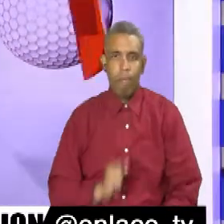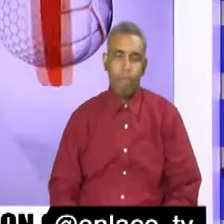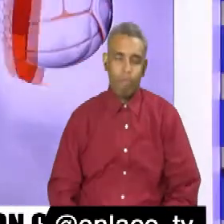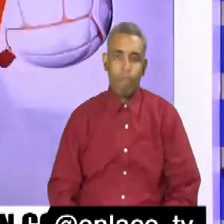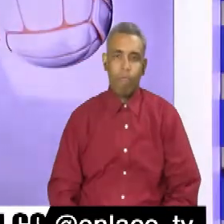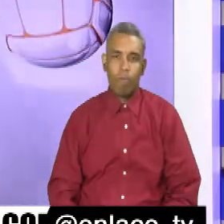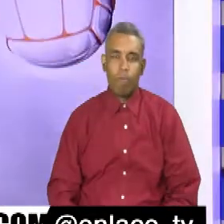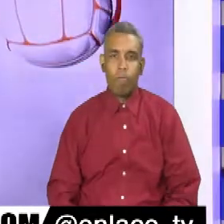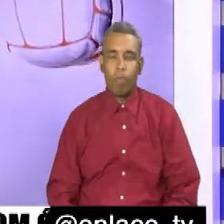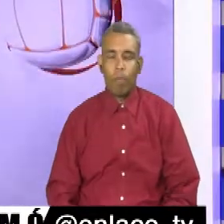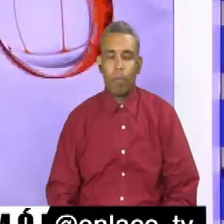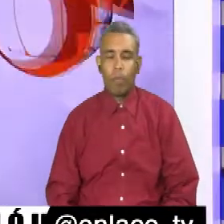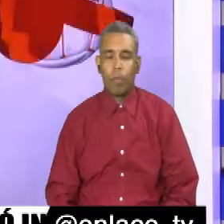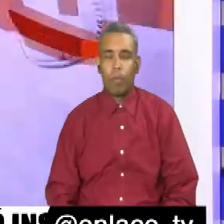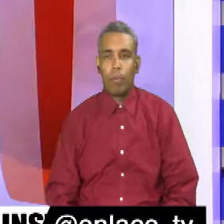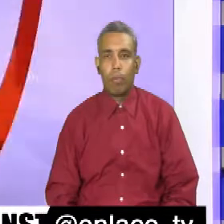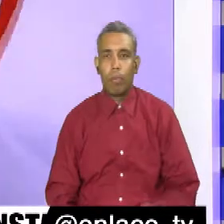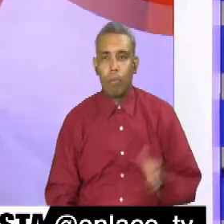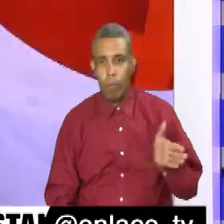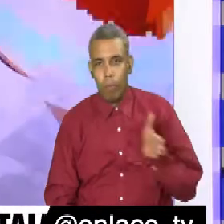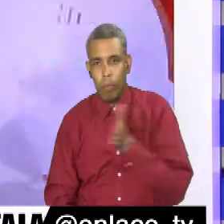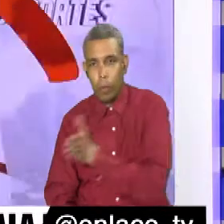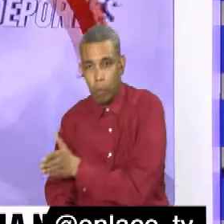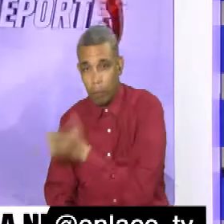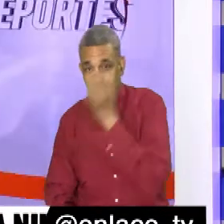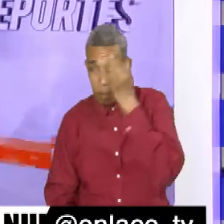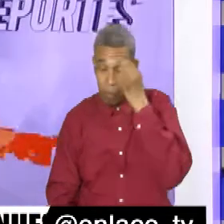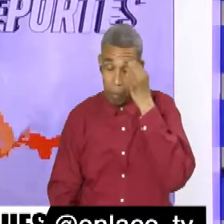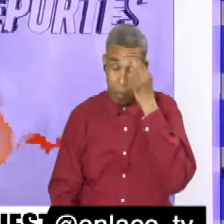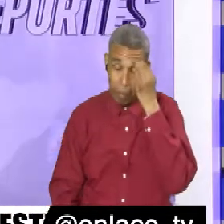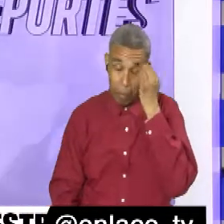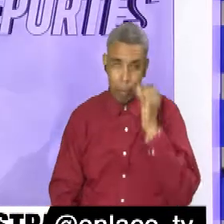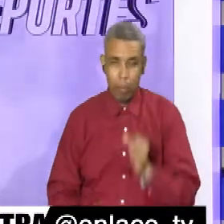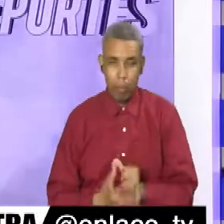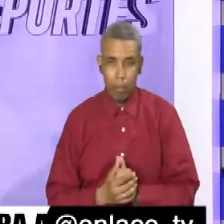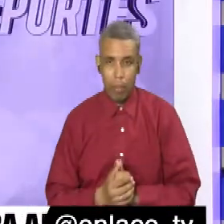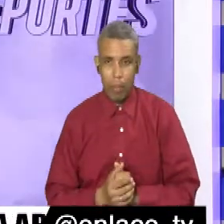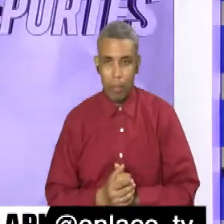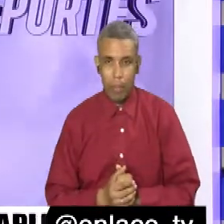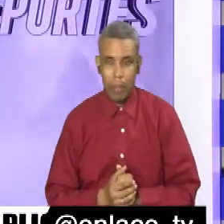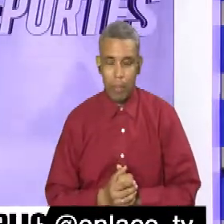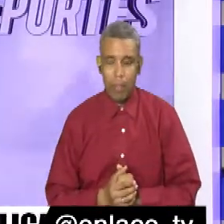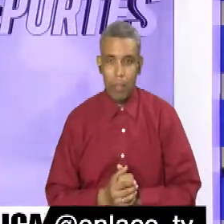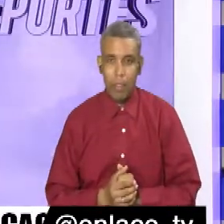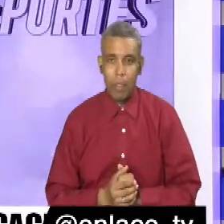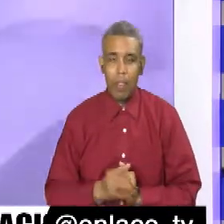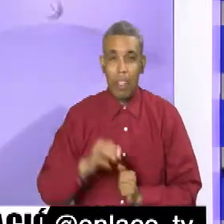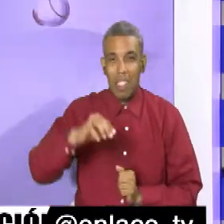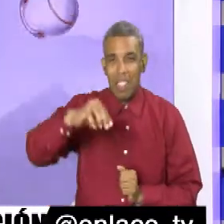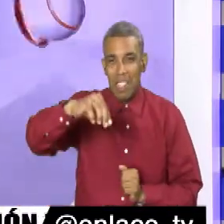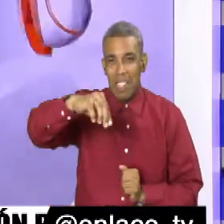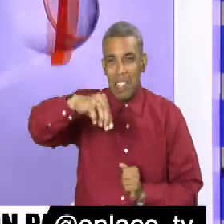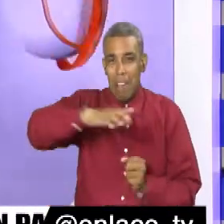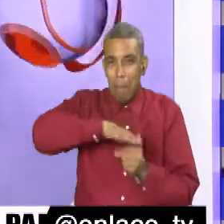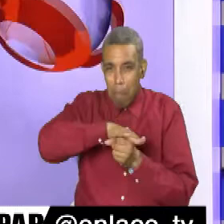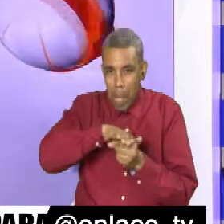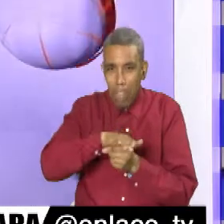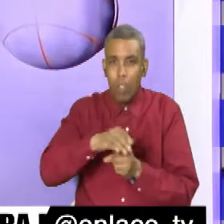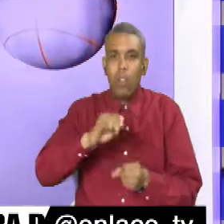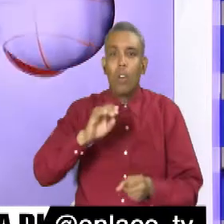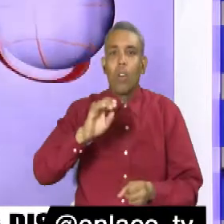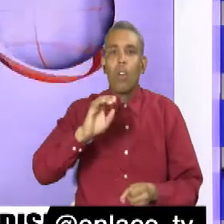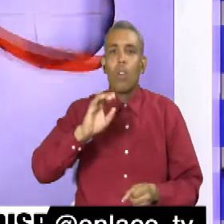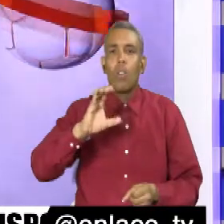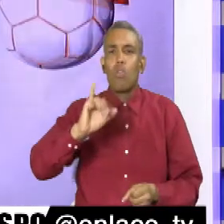Avanza con éxito torneo recreativo de minifútbol denominado Los Panitas, que se juega en la cancha polideportiva del barrio Ciudadela